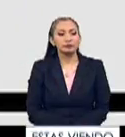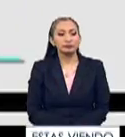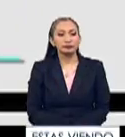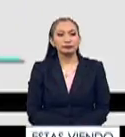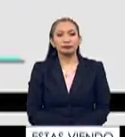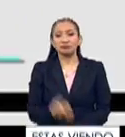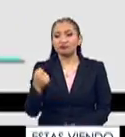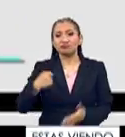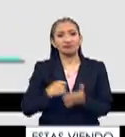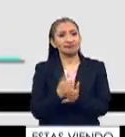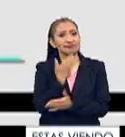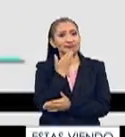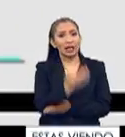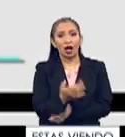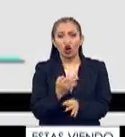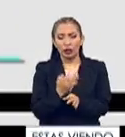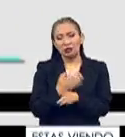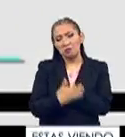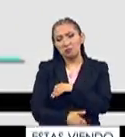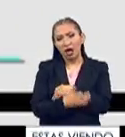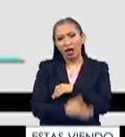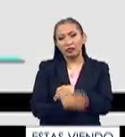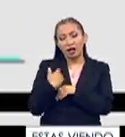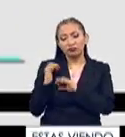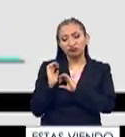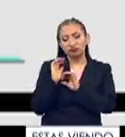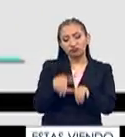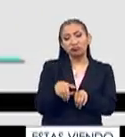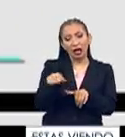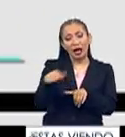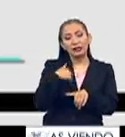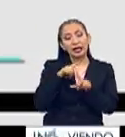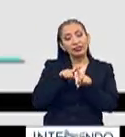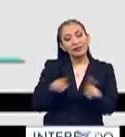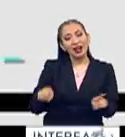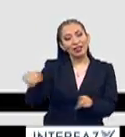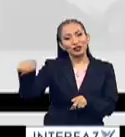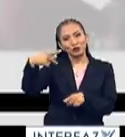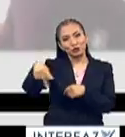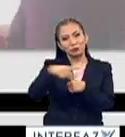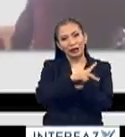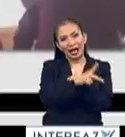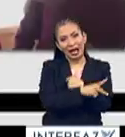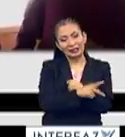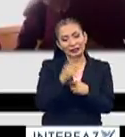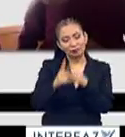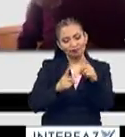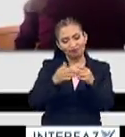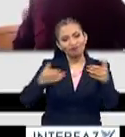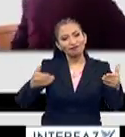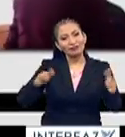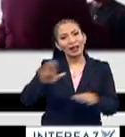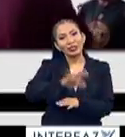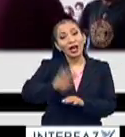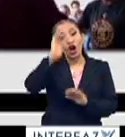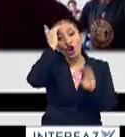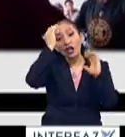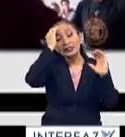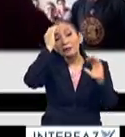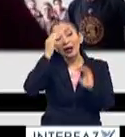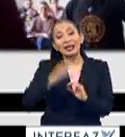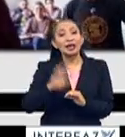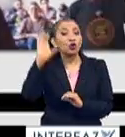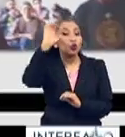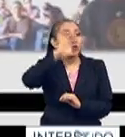que es muy satisfactorio, eventualmente pues regresarán y eso hará una diferencia muy grande en el desarrollo del conocimiento y de